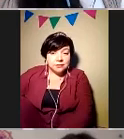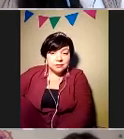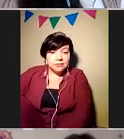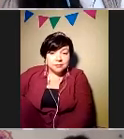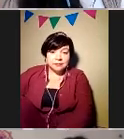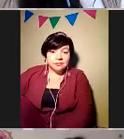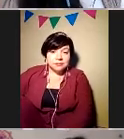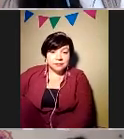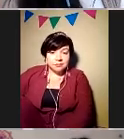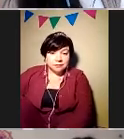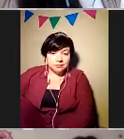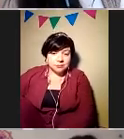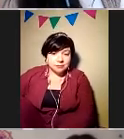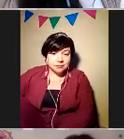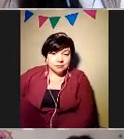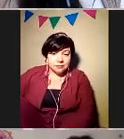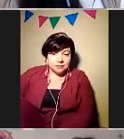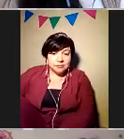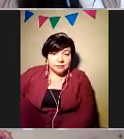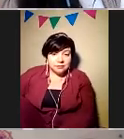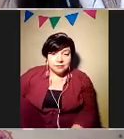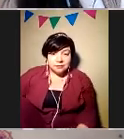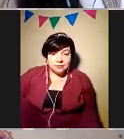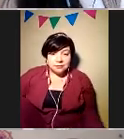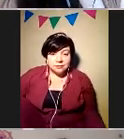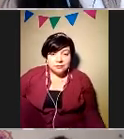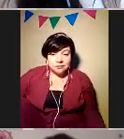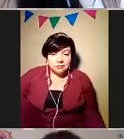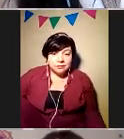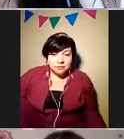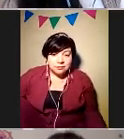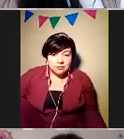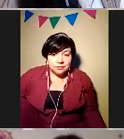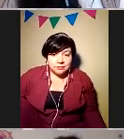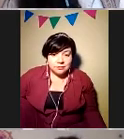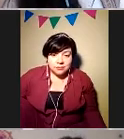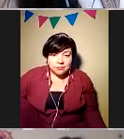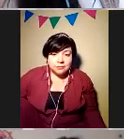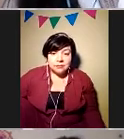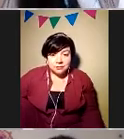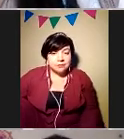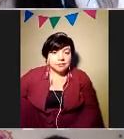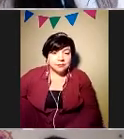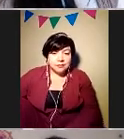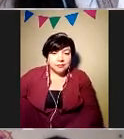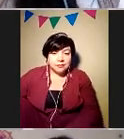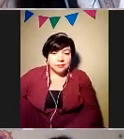el arreglar tu ropa, arreglar tu zapatilla toda la vida y que te la devuelvan así intacta y seguir ocupando la misma zapatilla, todos te ven